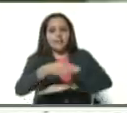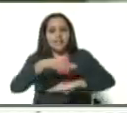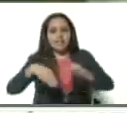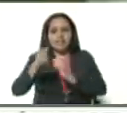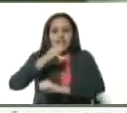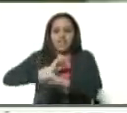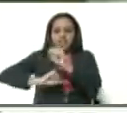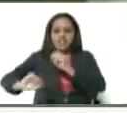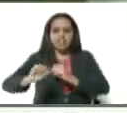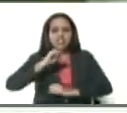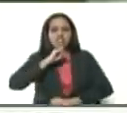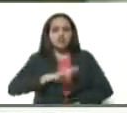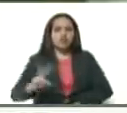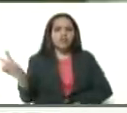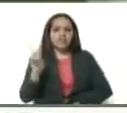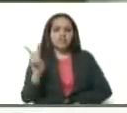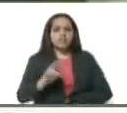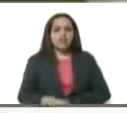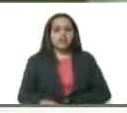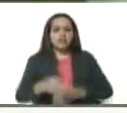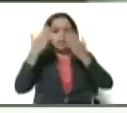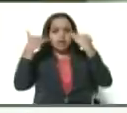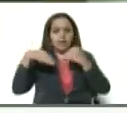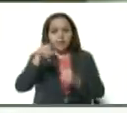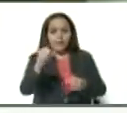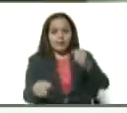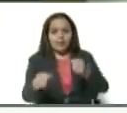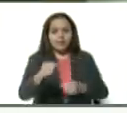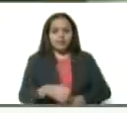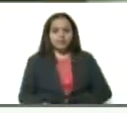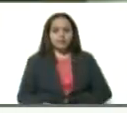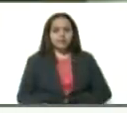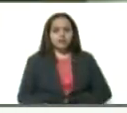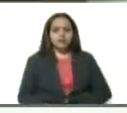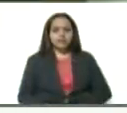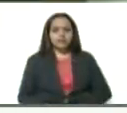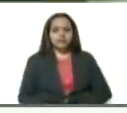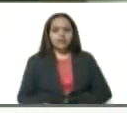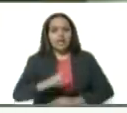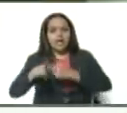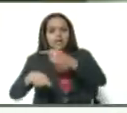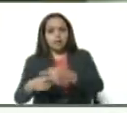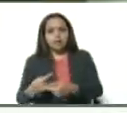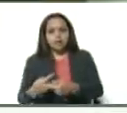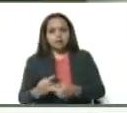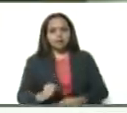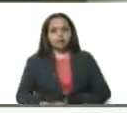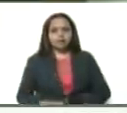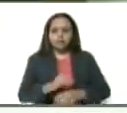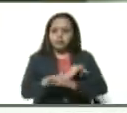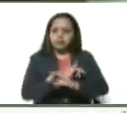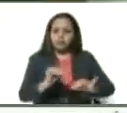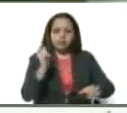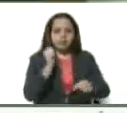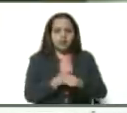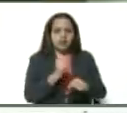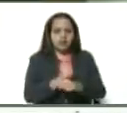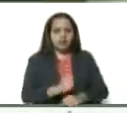de la defensa de la historia de Venezuela, militar activa. Y luego se fue de baja,